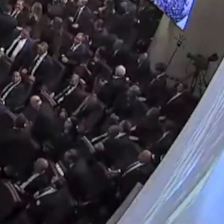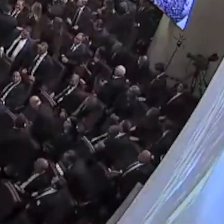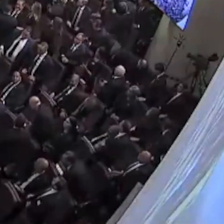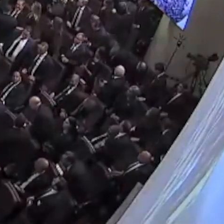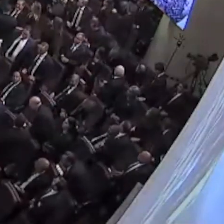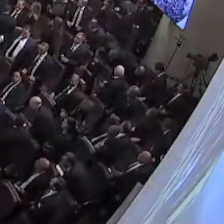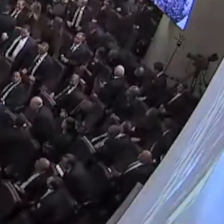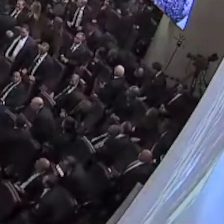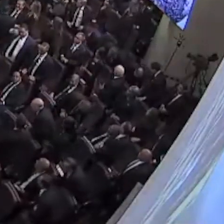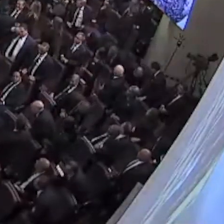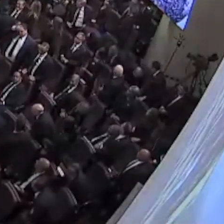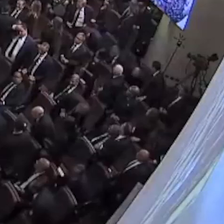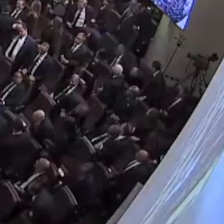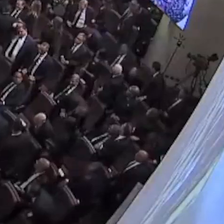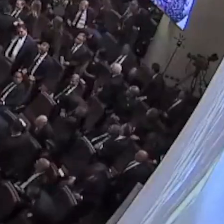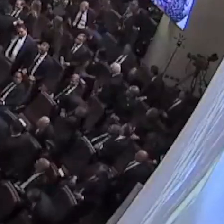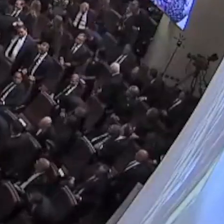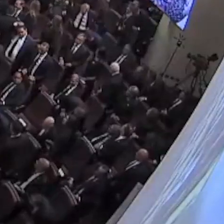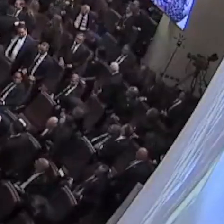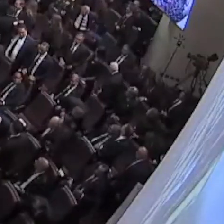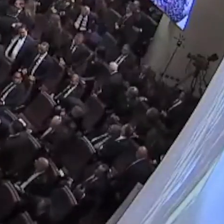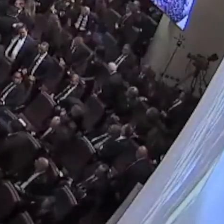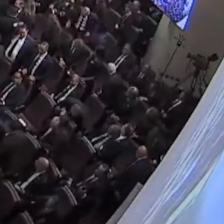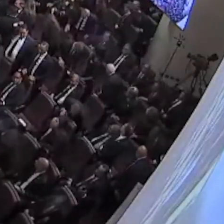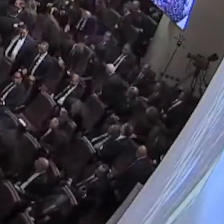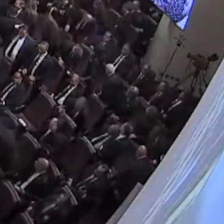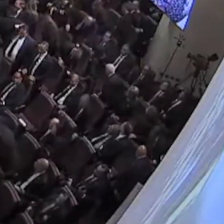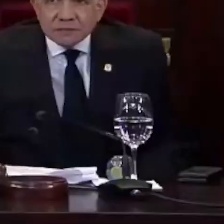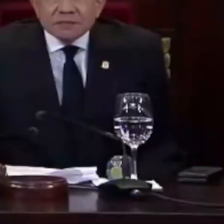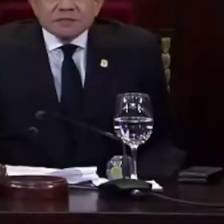Pero no podemos cambiar en meses,